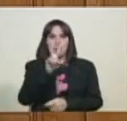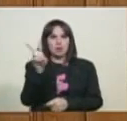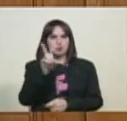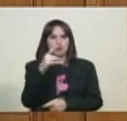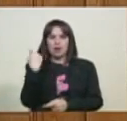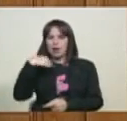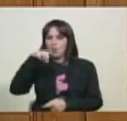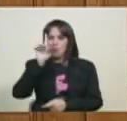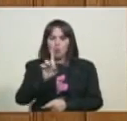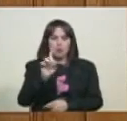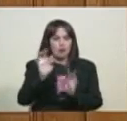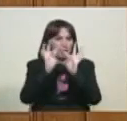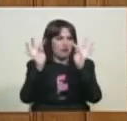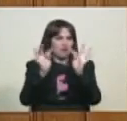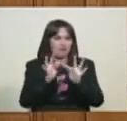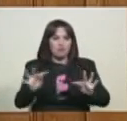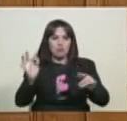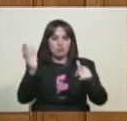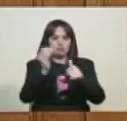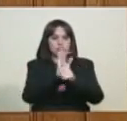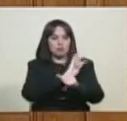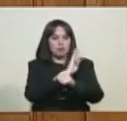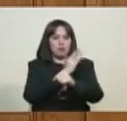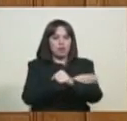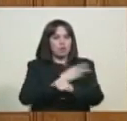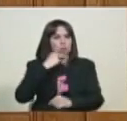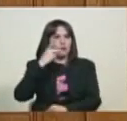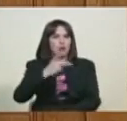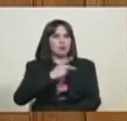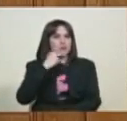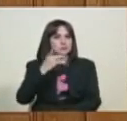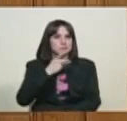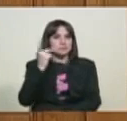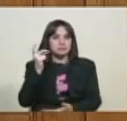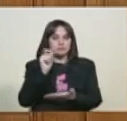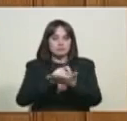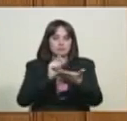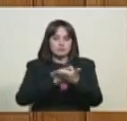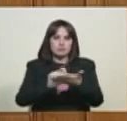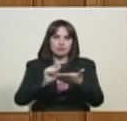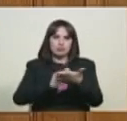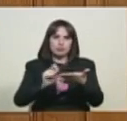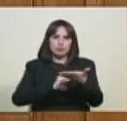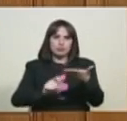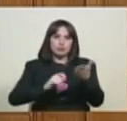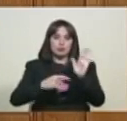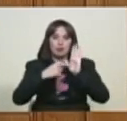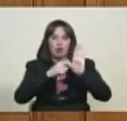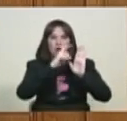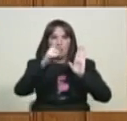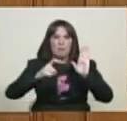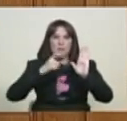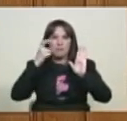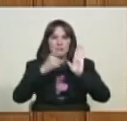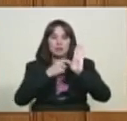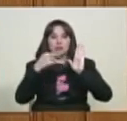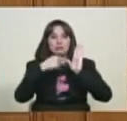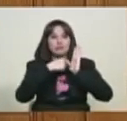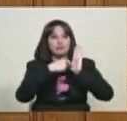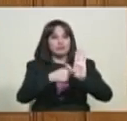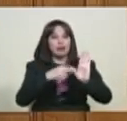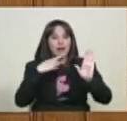sola forma para acceder al poder político. Y no está de más nosotros, de manera